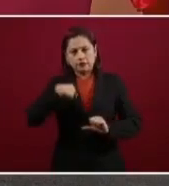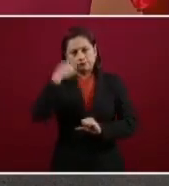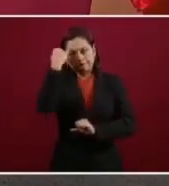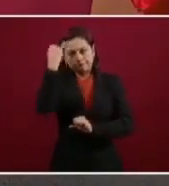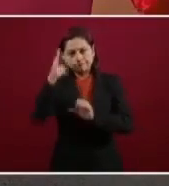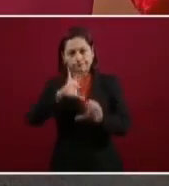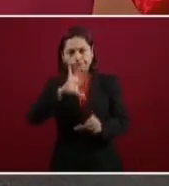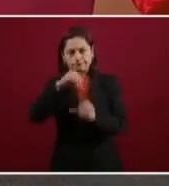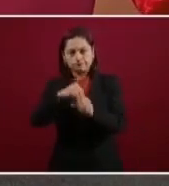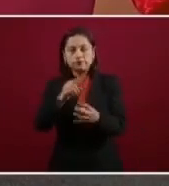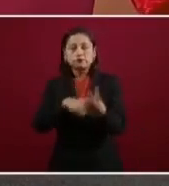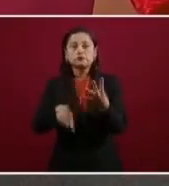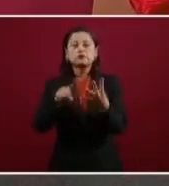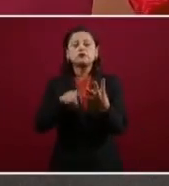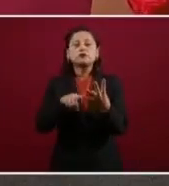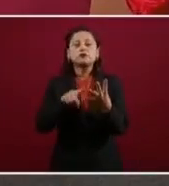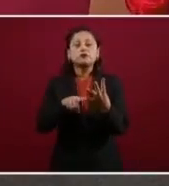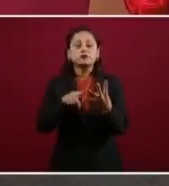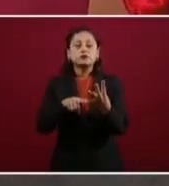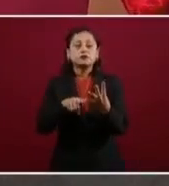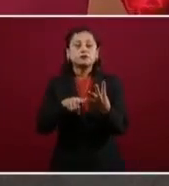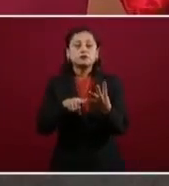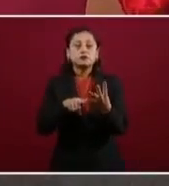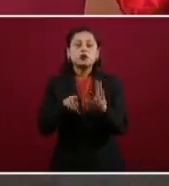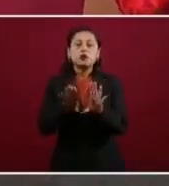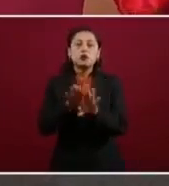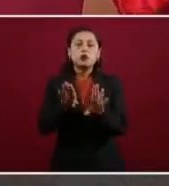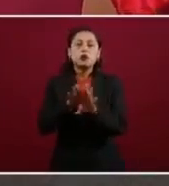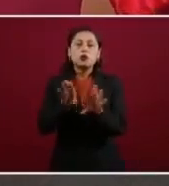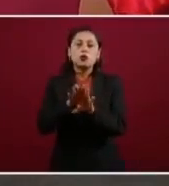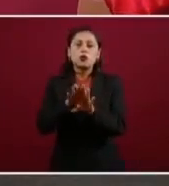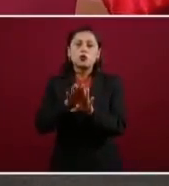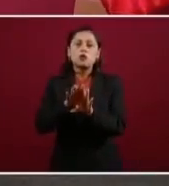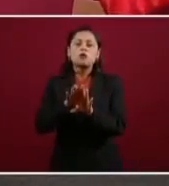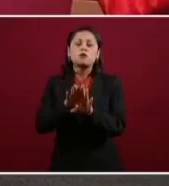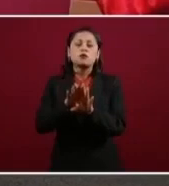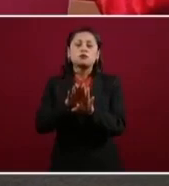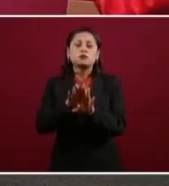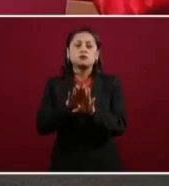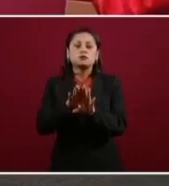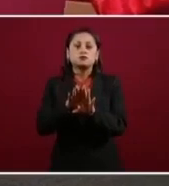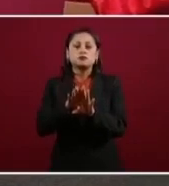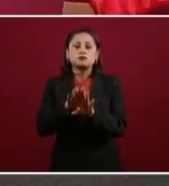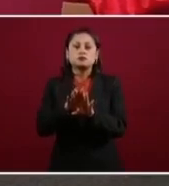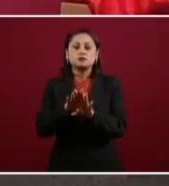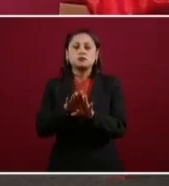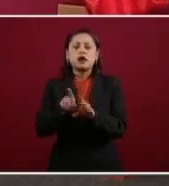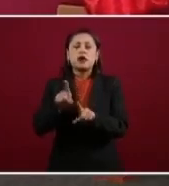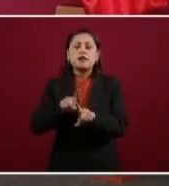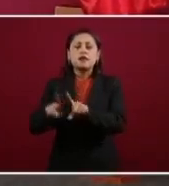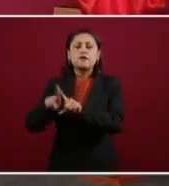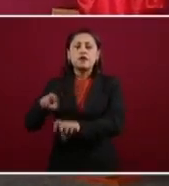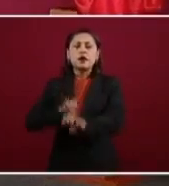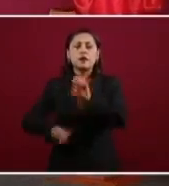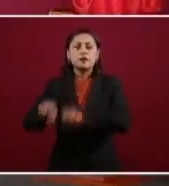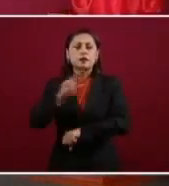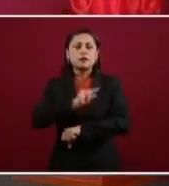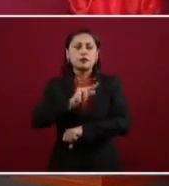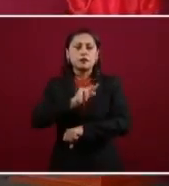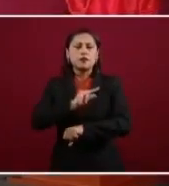es la de promover la inversión de el sector privado